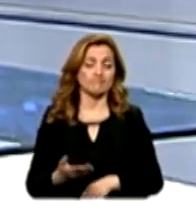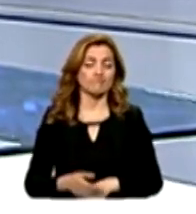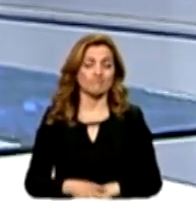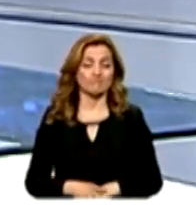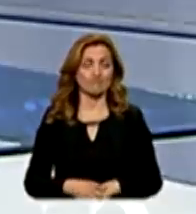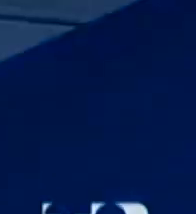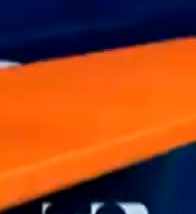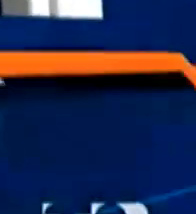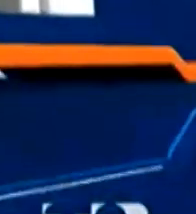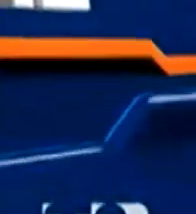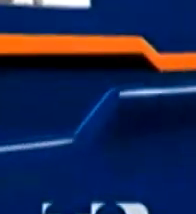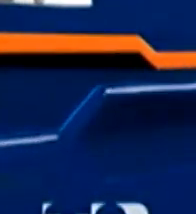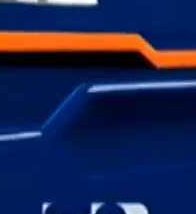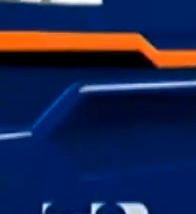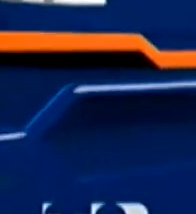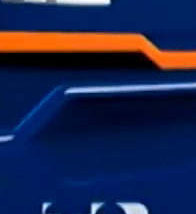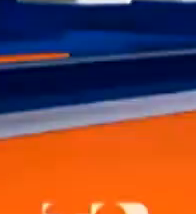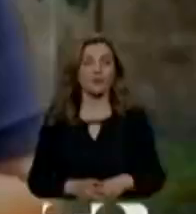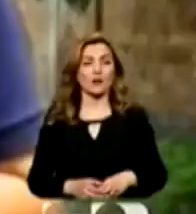informa.